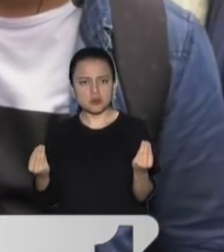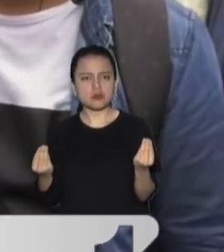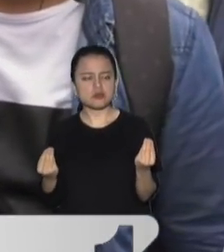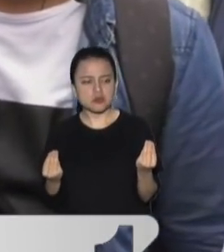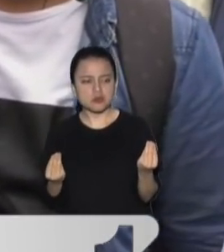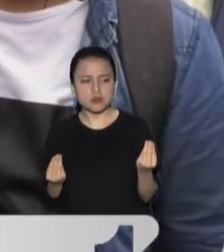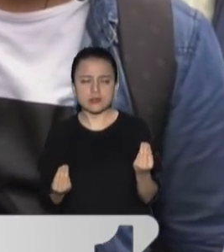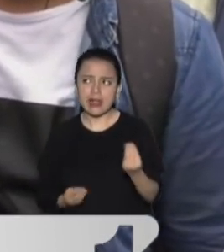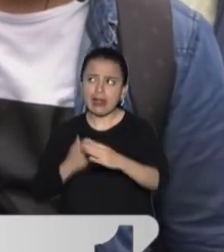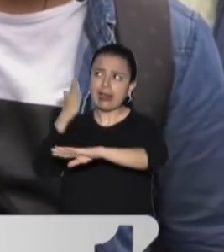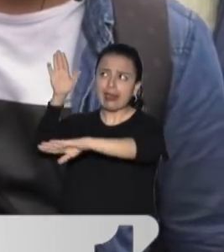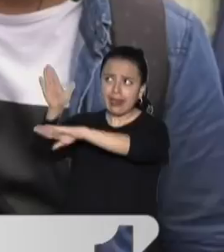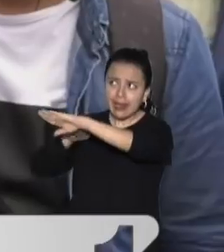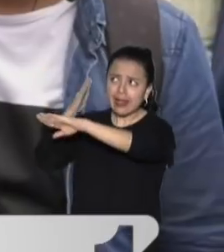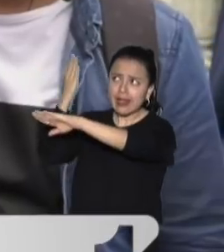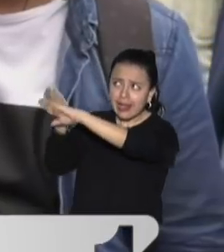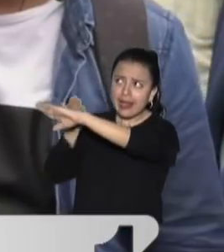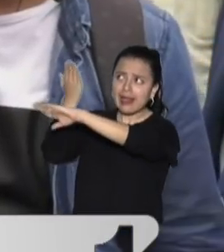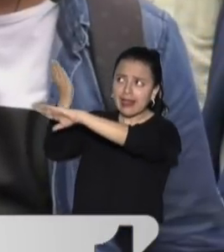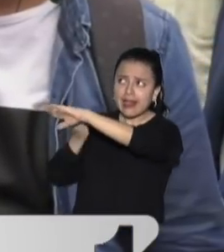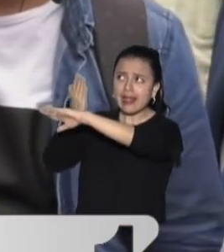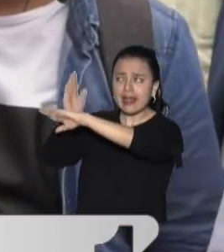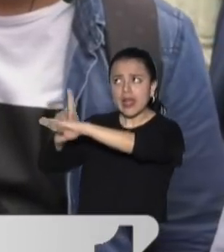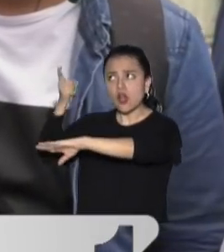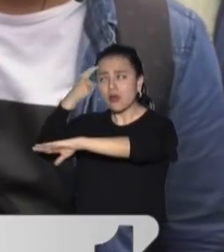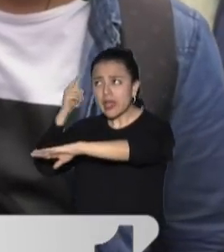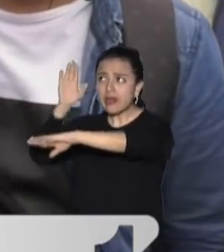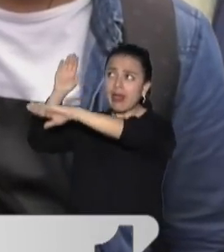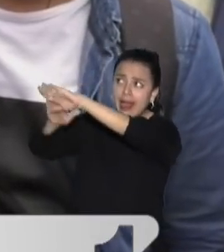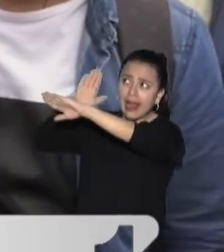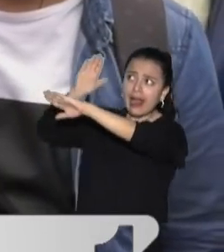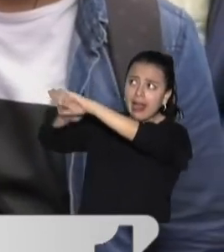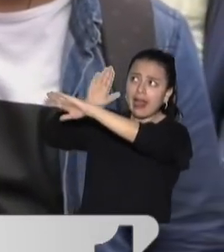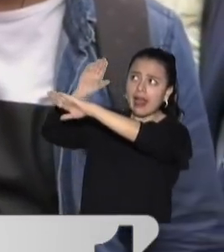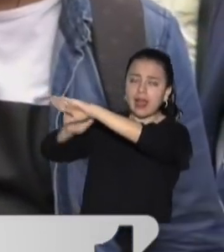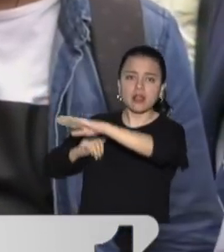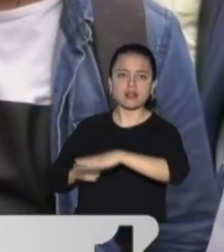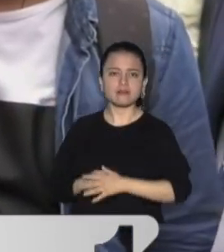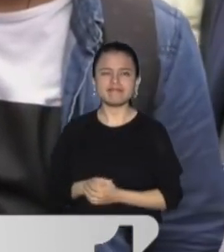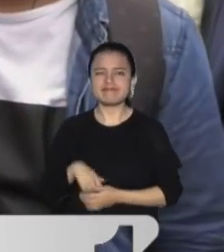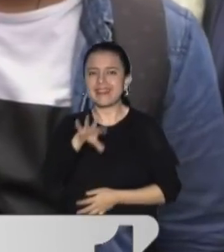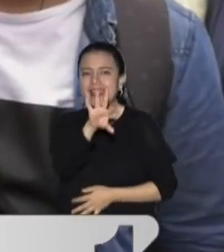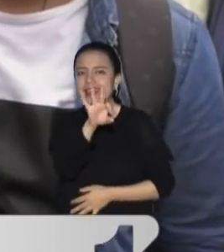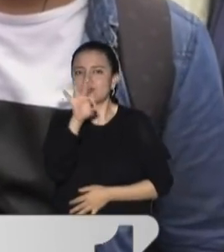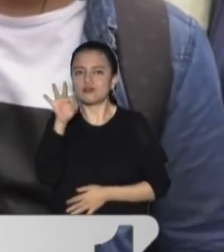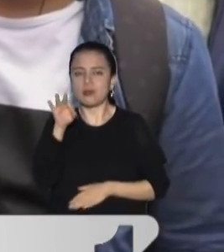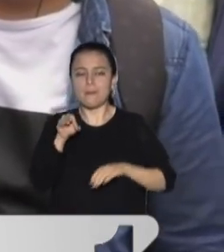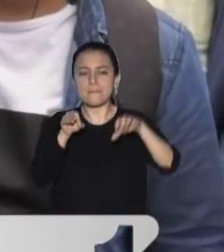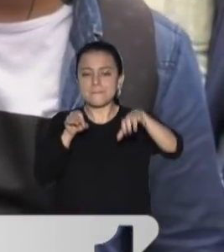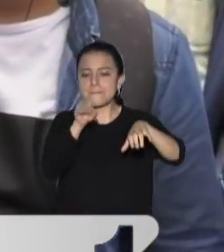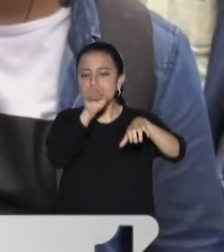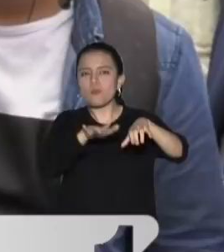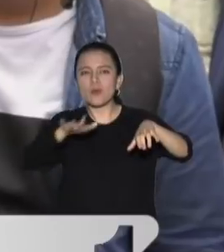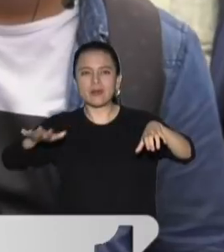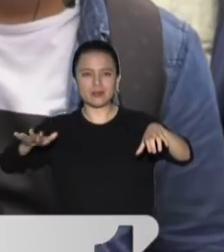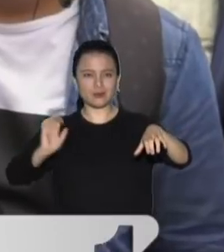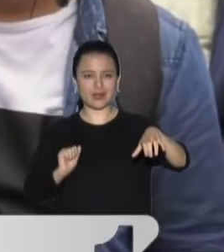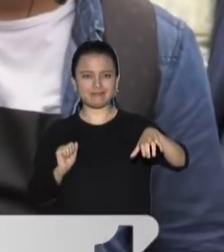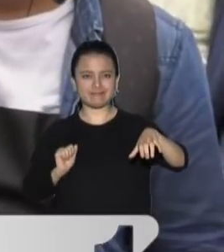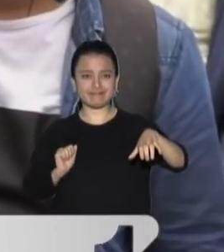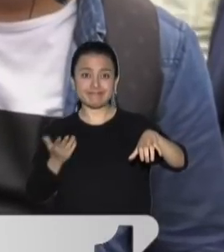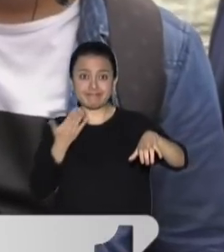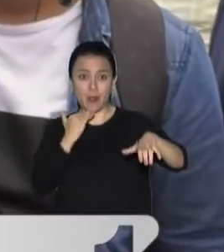de los acuerdos. El caso particular de Buenaventura, podemos decir. Es evidente que hay una fuerte protesta